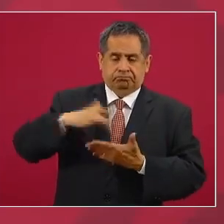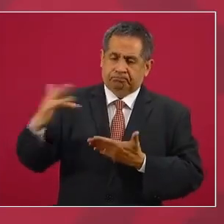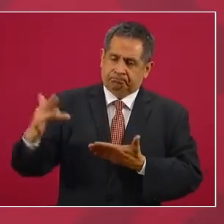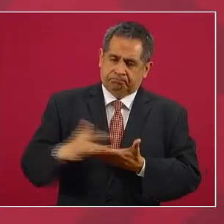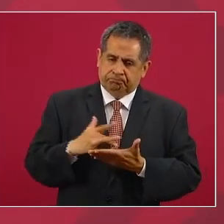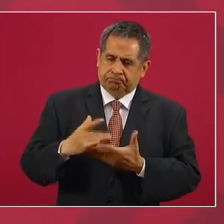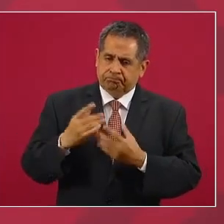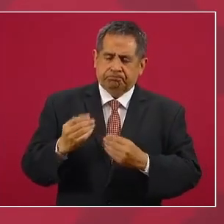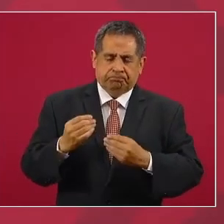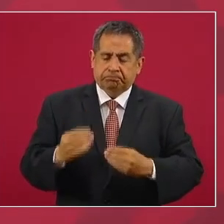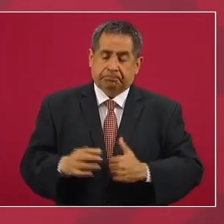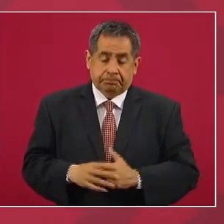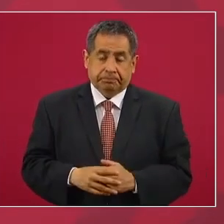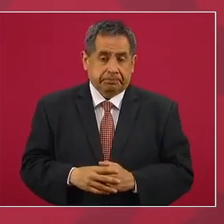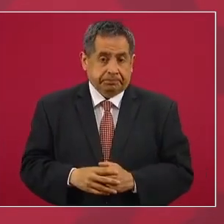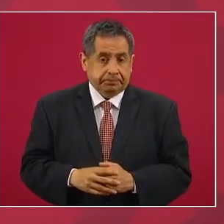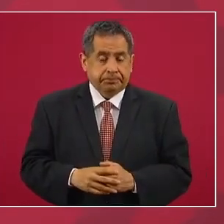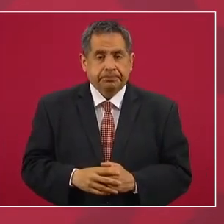que